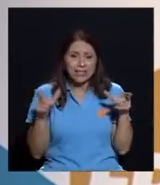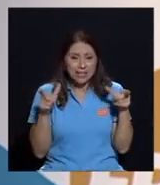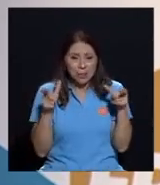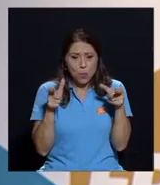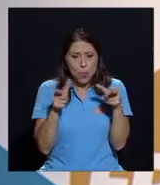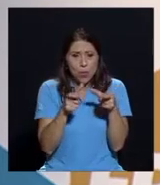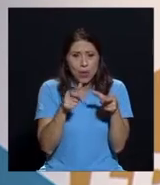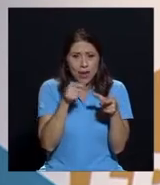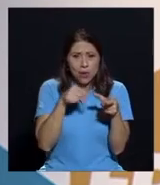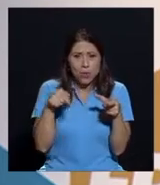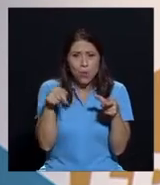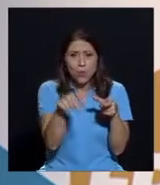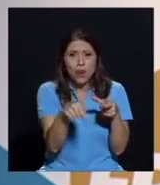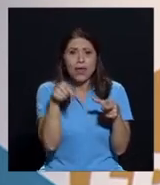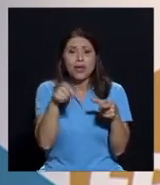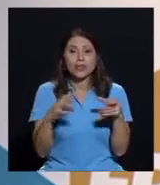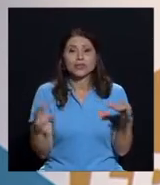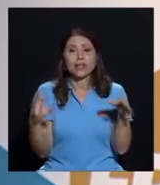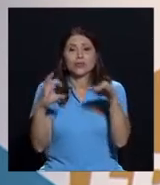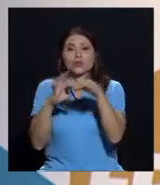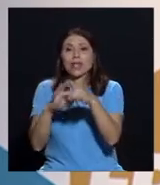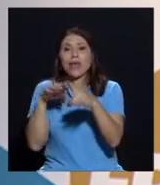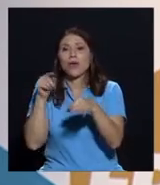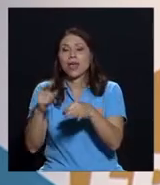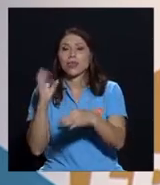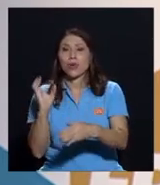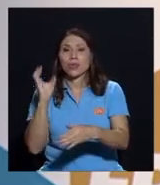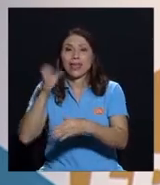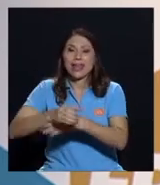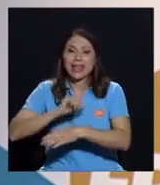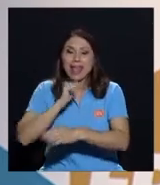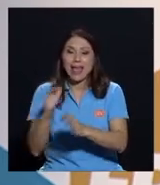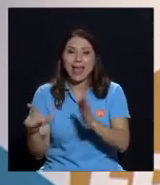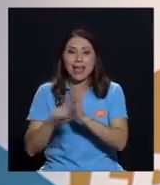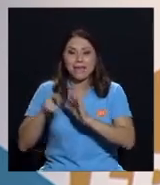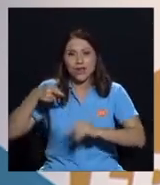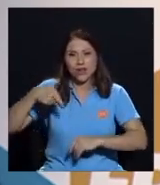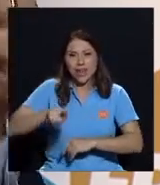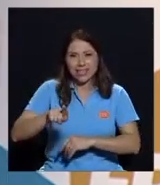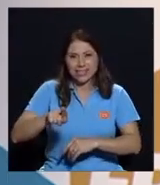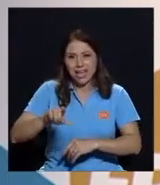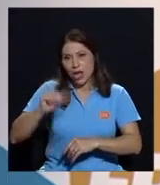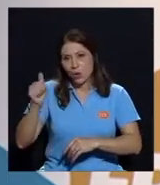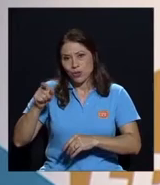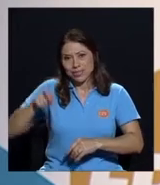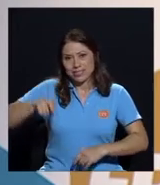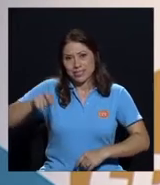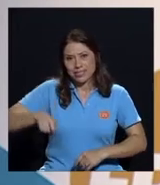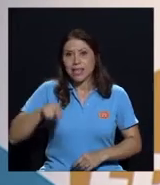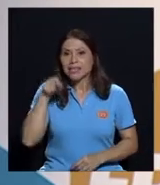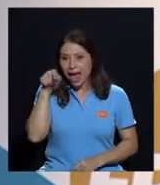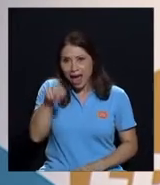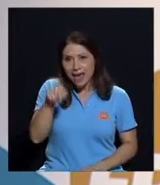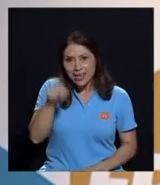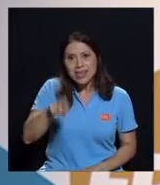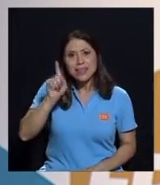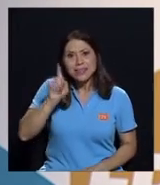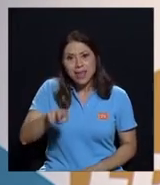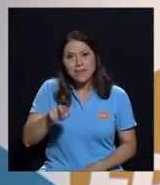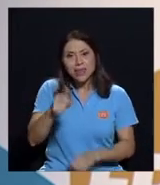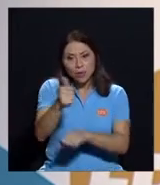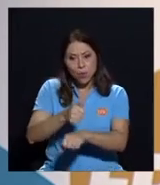y están muy asociados a donde hay incidencia de criminalidad y violencia y otro tipo de necesidades ahí es donde hay que llevar a la interinstitucionalidad